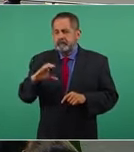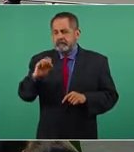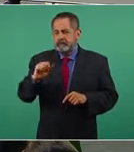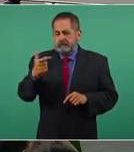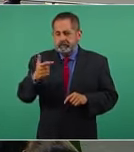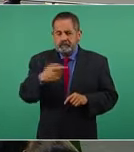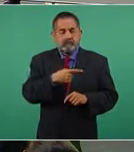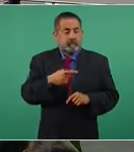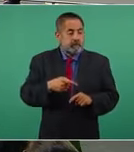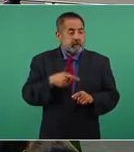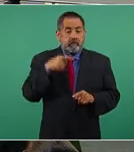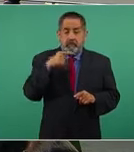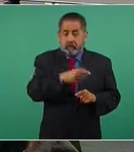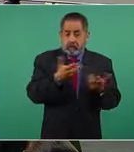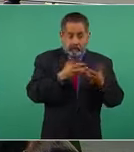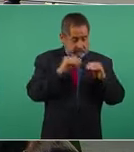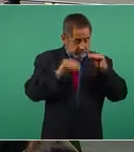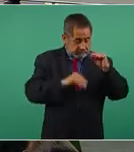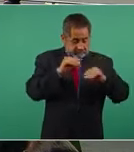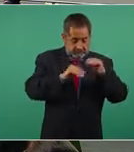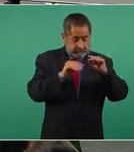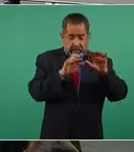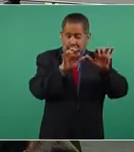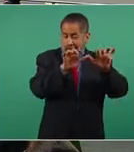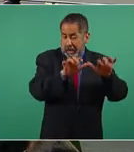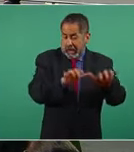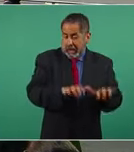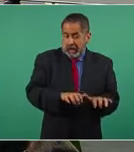ya tenía hecho su artículo